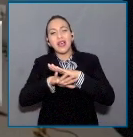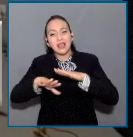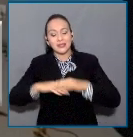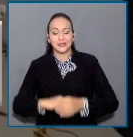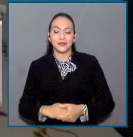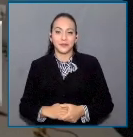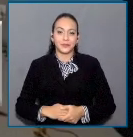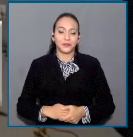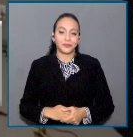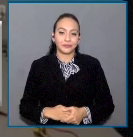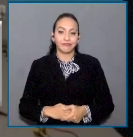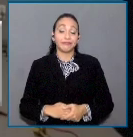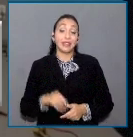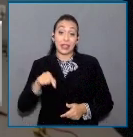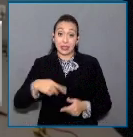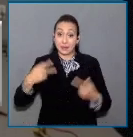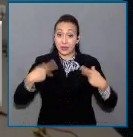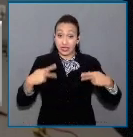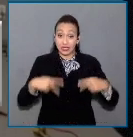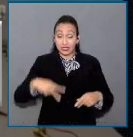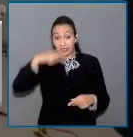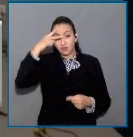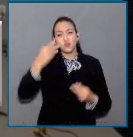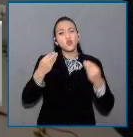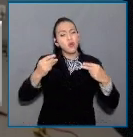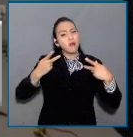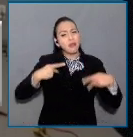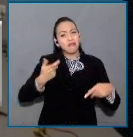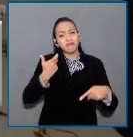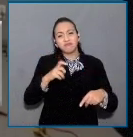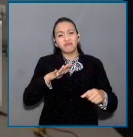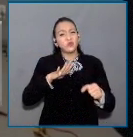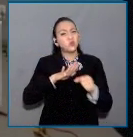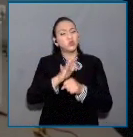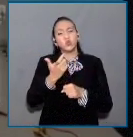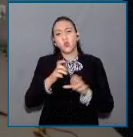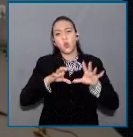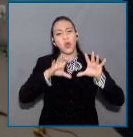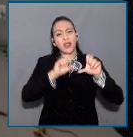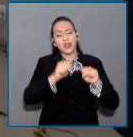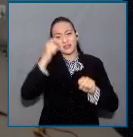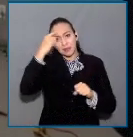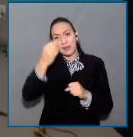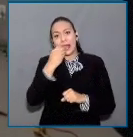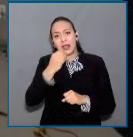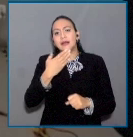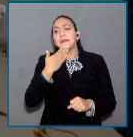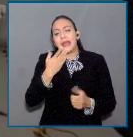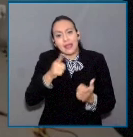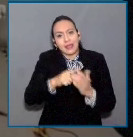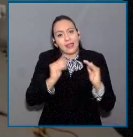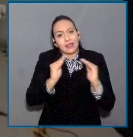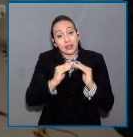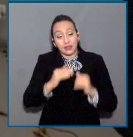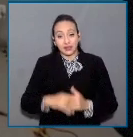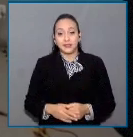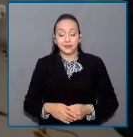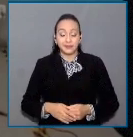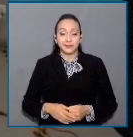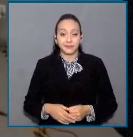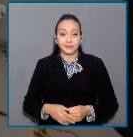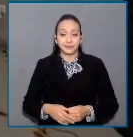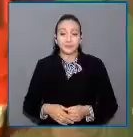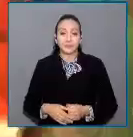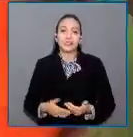de ingresos suficientes para alcanzar la línea de bienestar familiar, es decir, para comprar 2